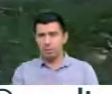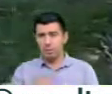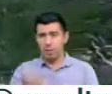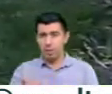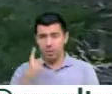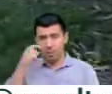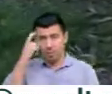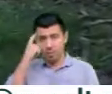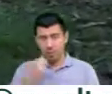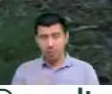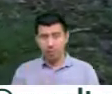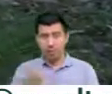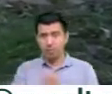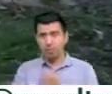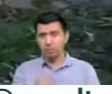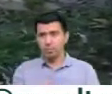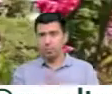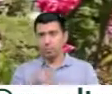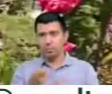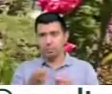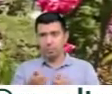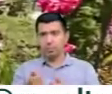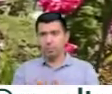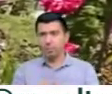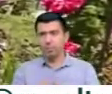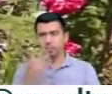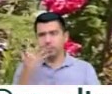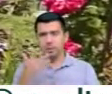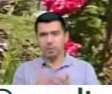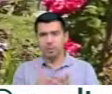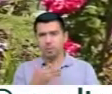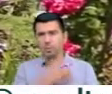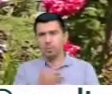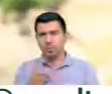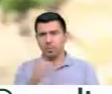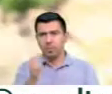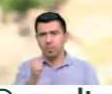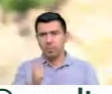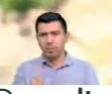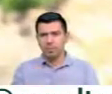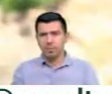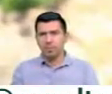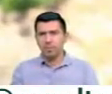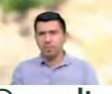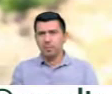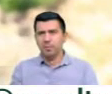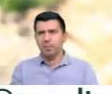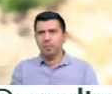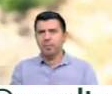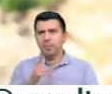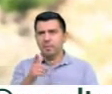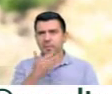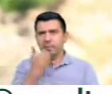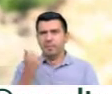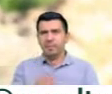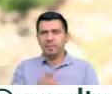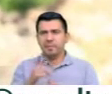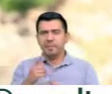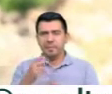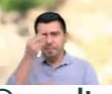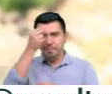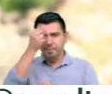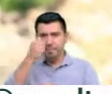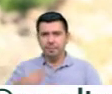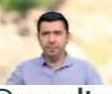actual, que tiene planeado invertir allí más de 5 mil millones de pesos. Y esto nos va a mejorar la calidad de vida y el